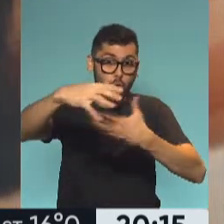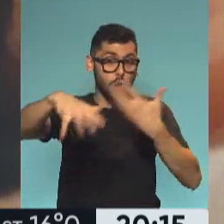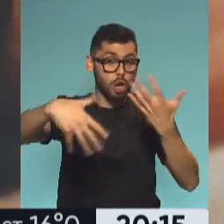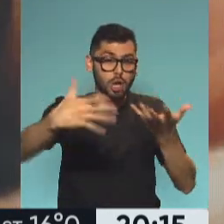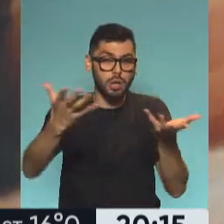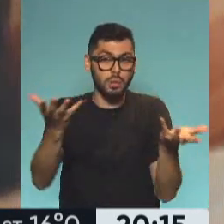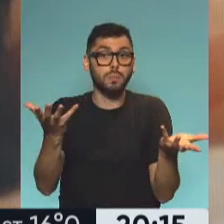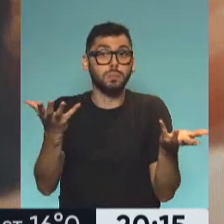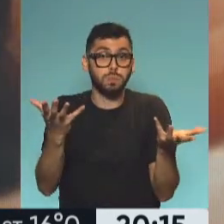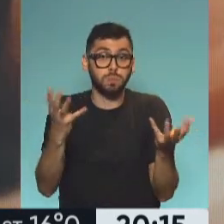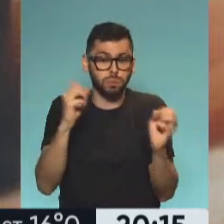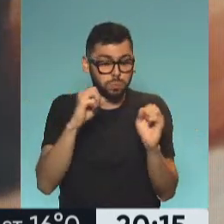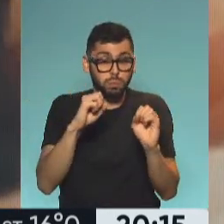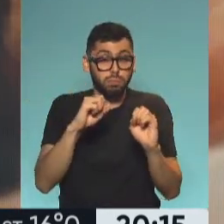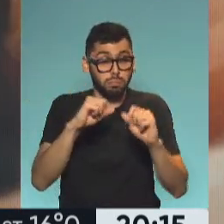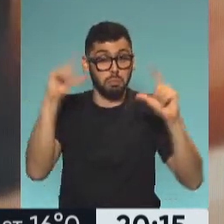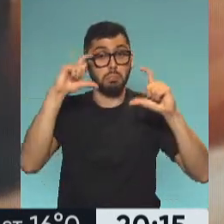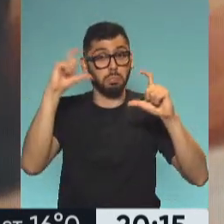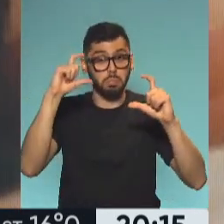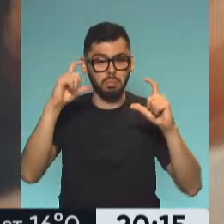si se quiere sorpresivo y a la vez alarmante